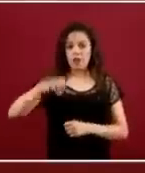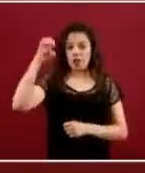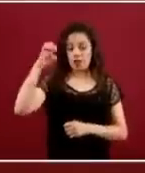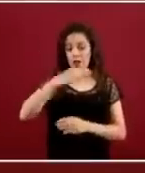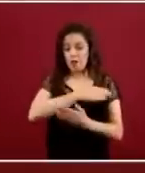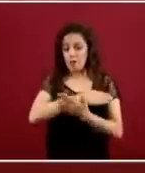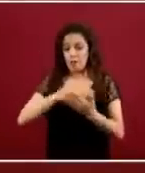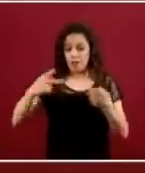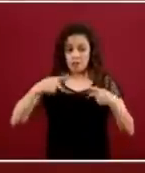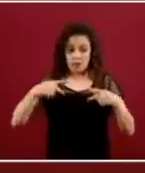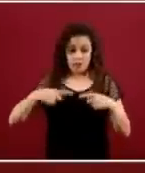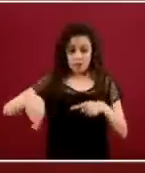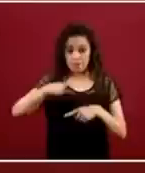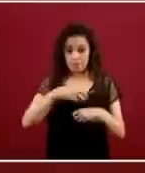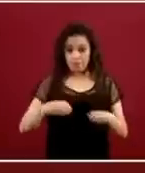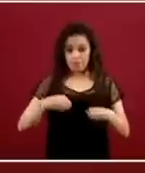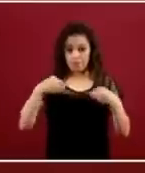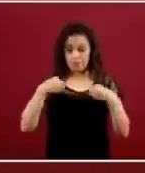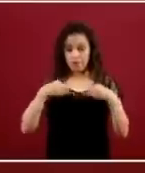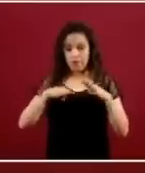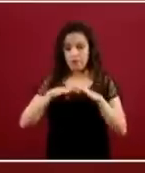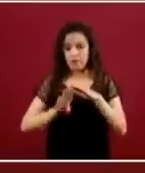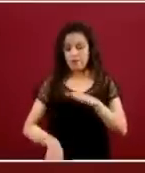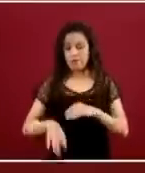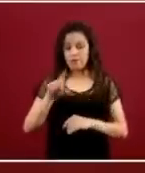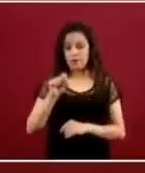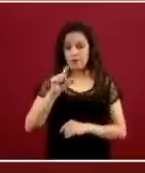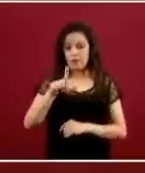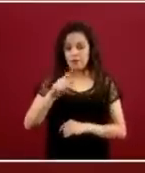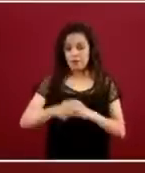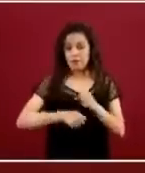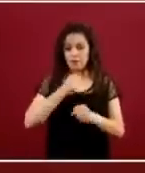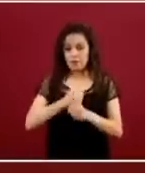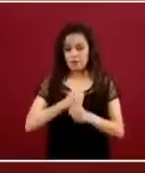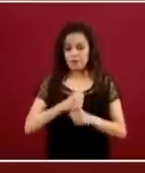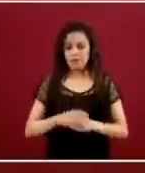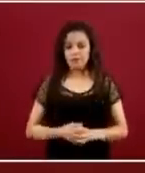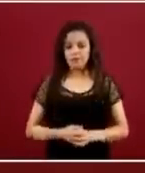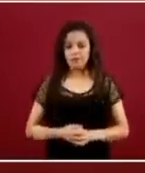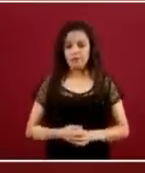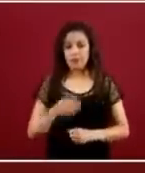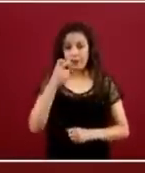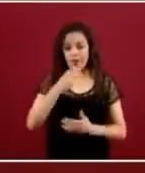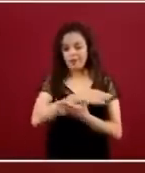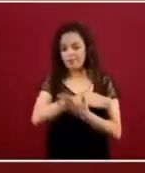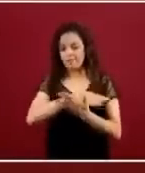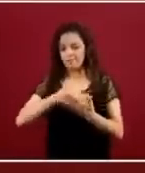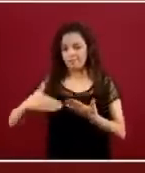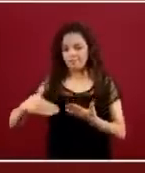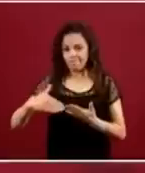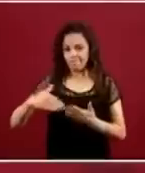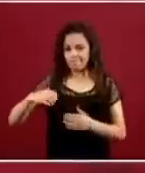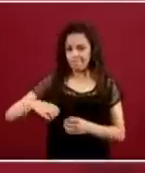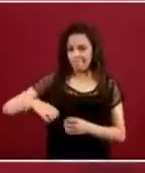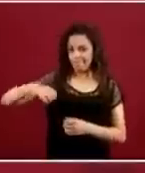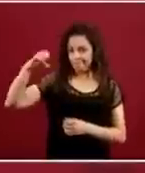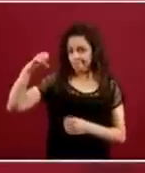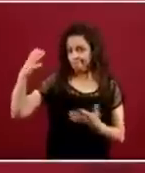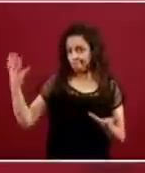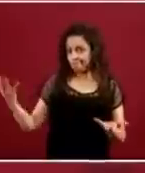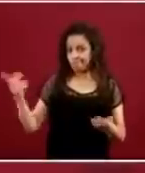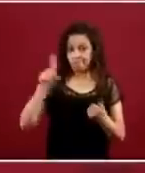está por debajo de los 27 años esa es la mediana de edad y eso es un aspecto